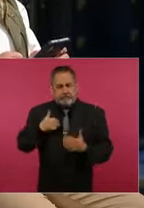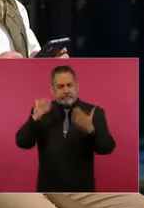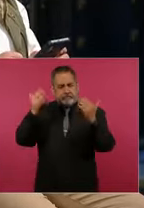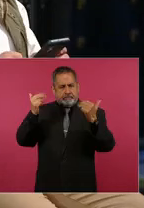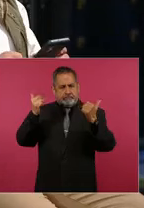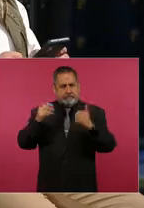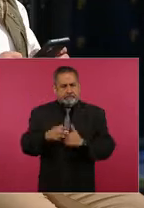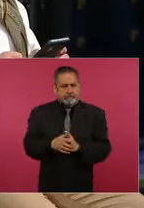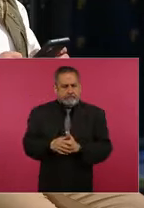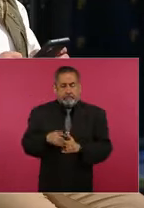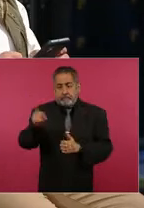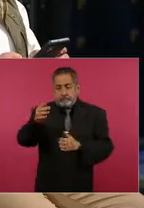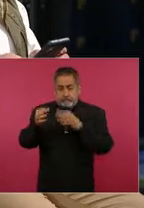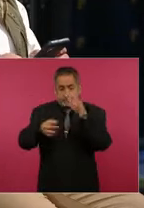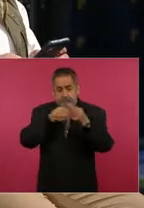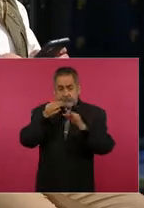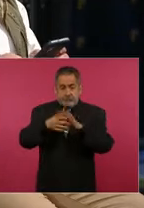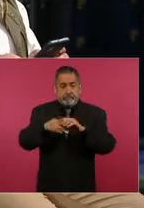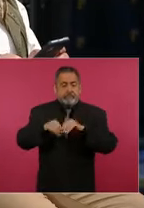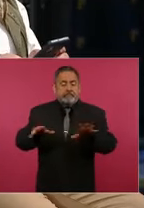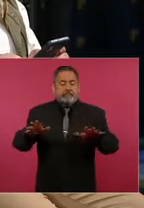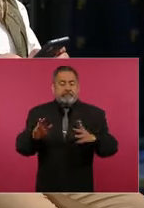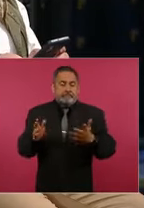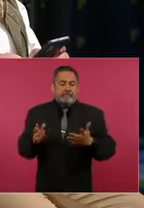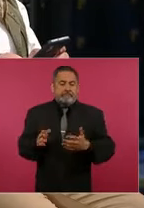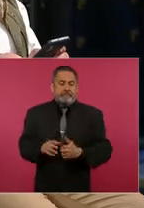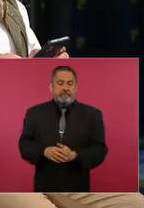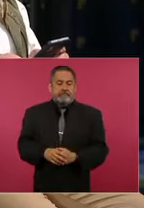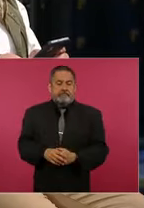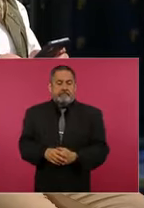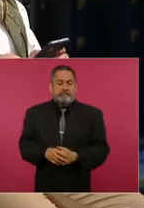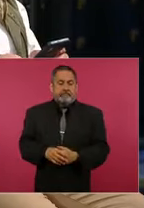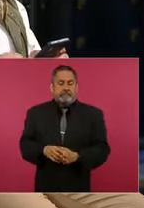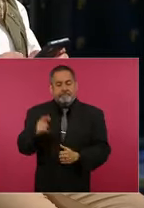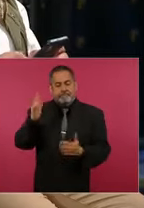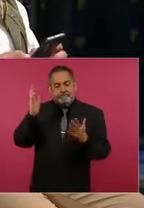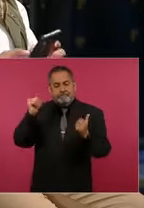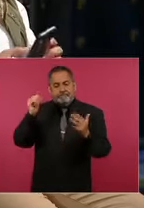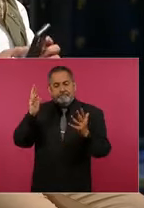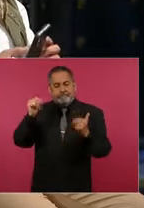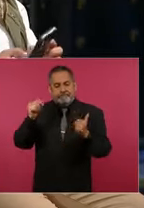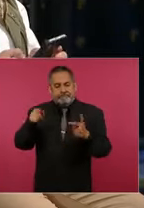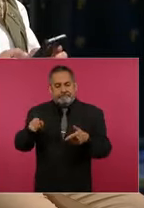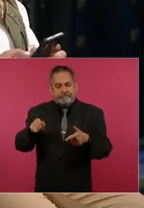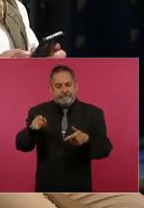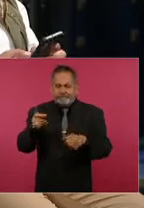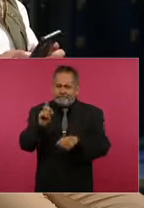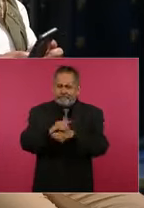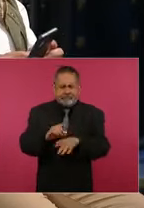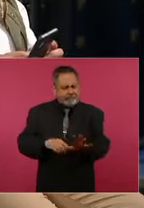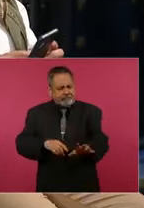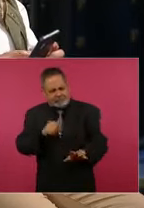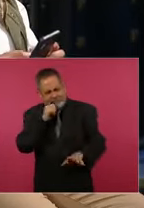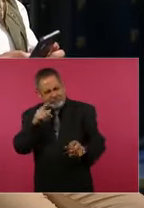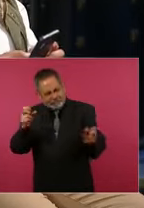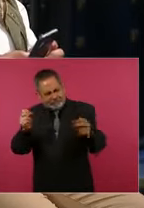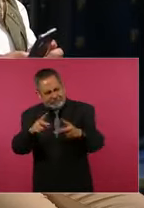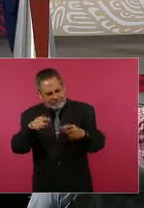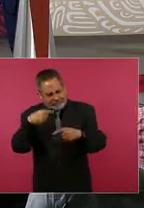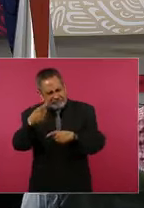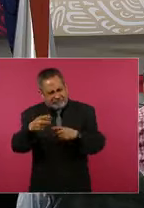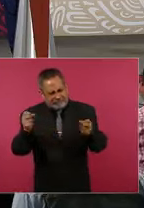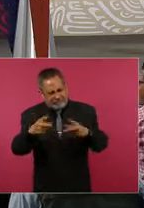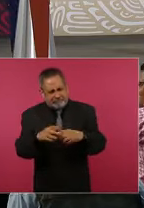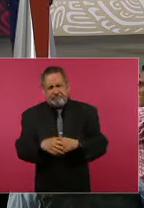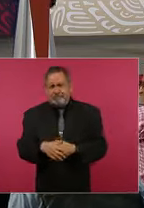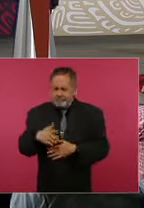porque usted ya ha anunciado en varias ocasiones el adiós, ¿no? Un día más. Pero todavía nos vamos a volver a encontrar. Porque